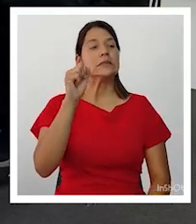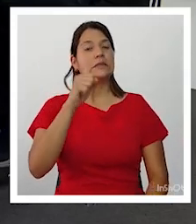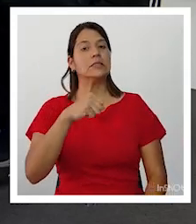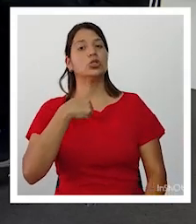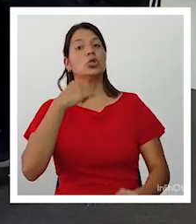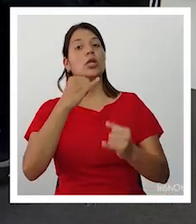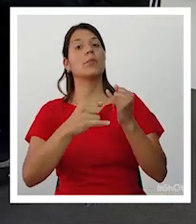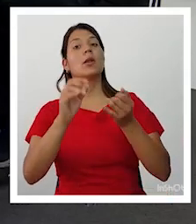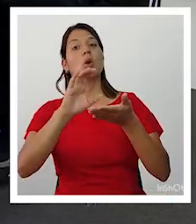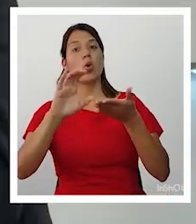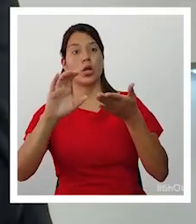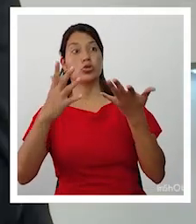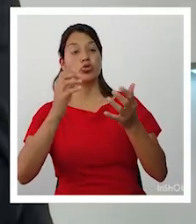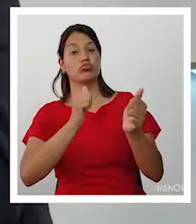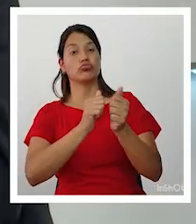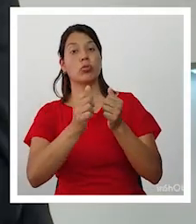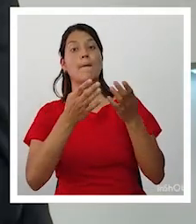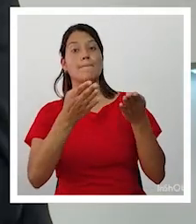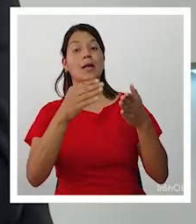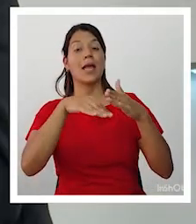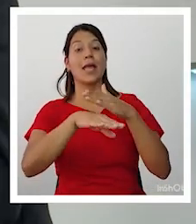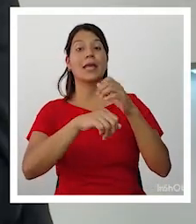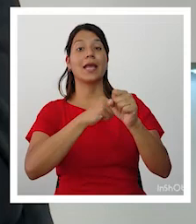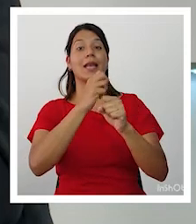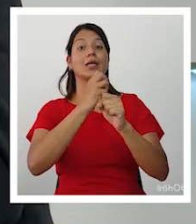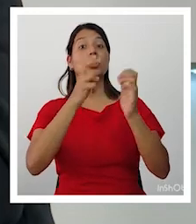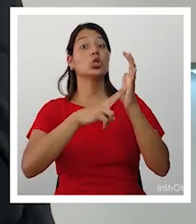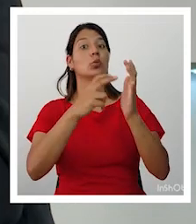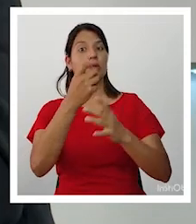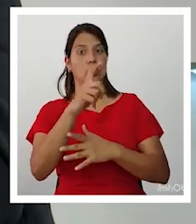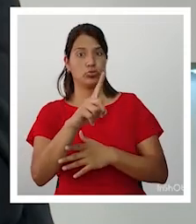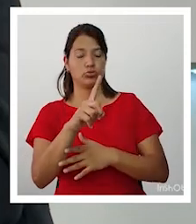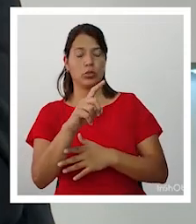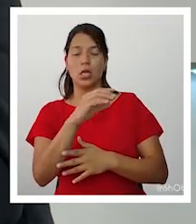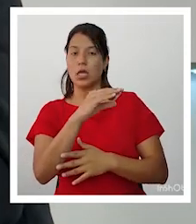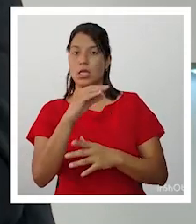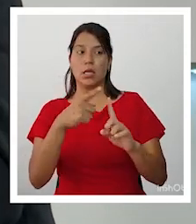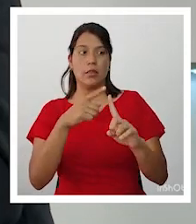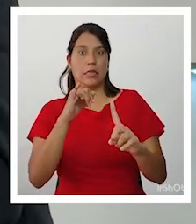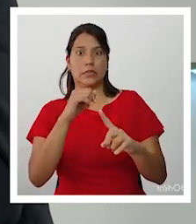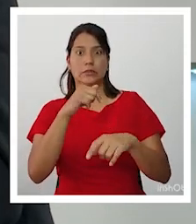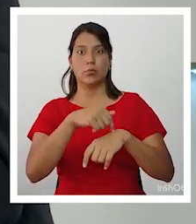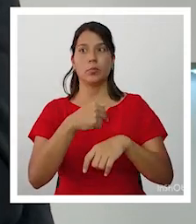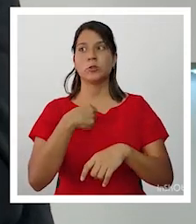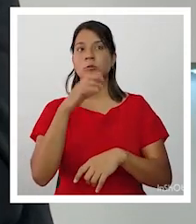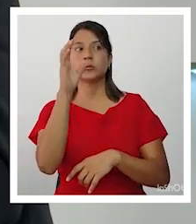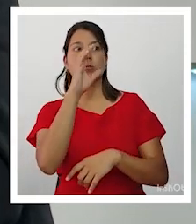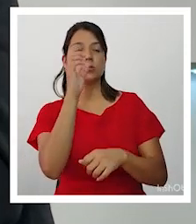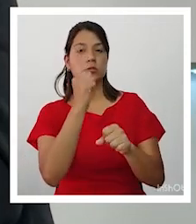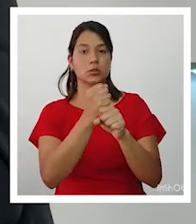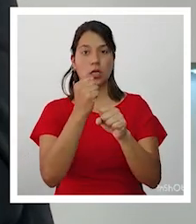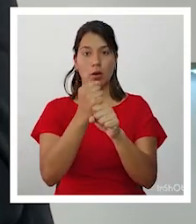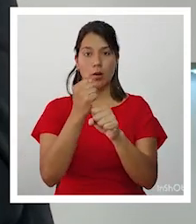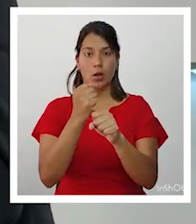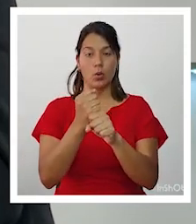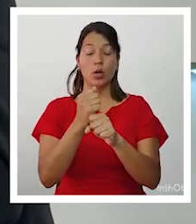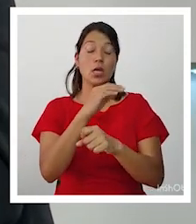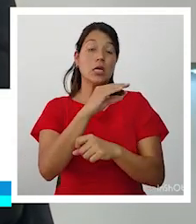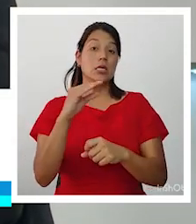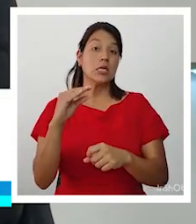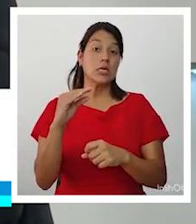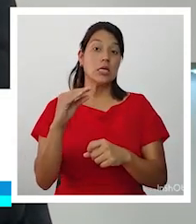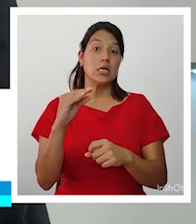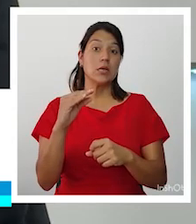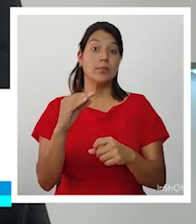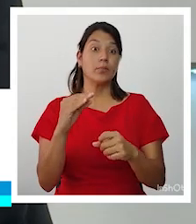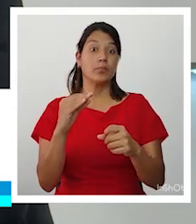saqué bachillerato en el 2011. Desde ese entonces buscando trabajo, y pues es la hora